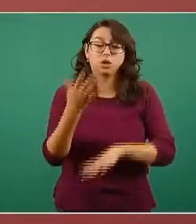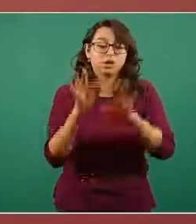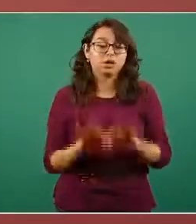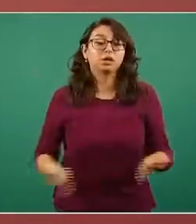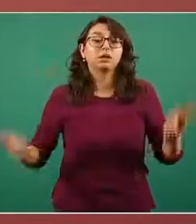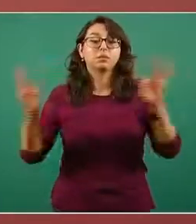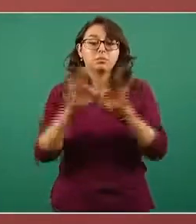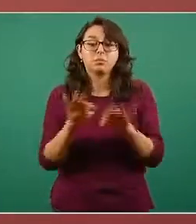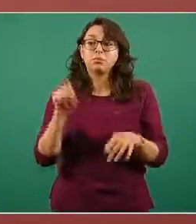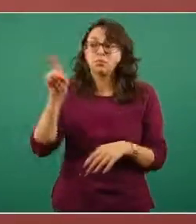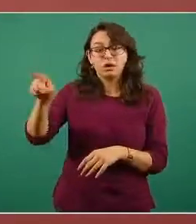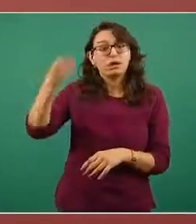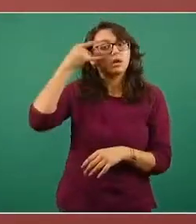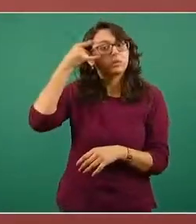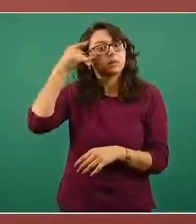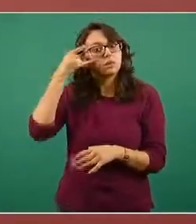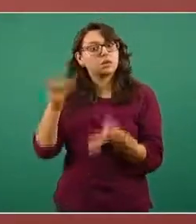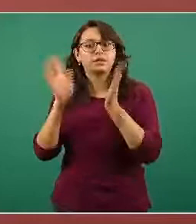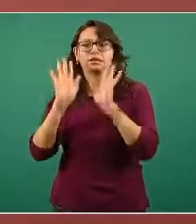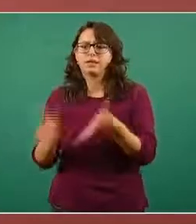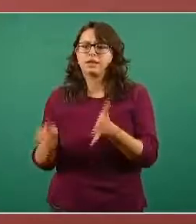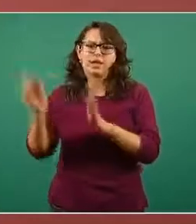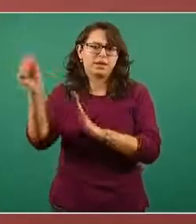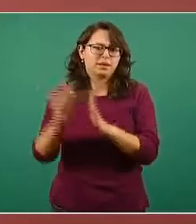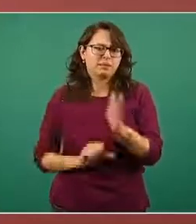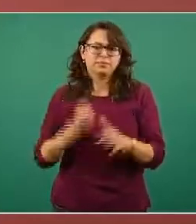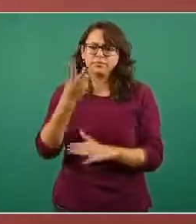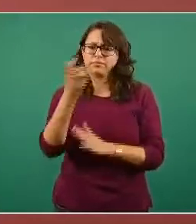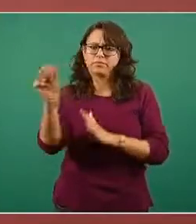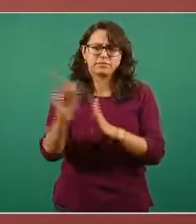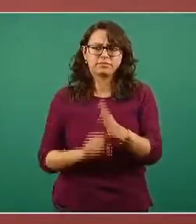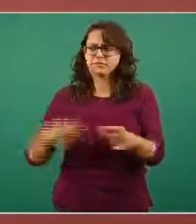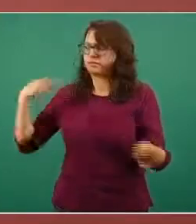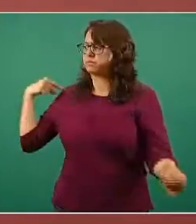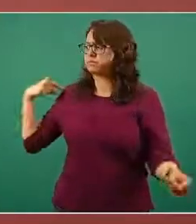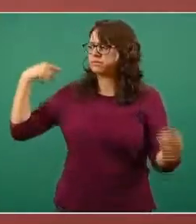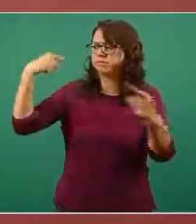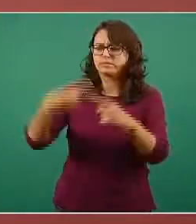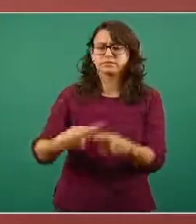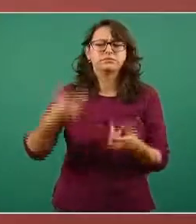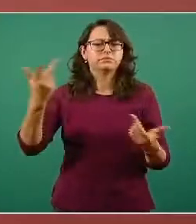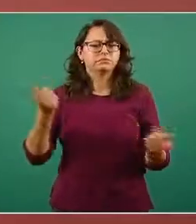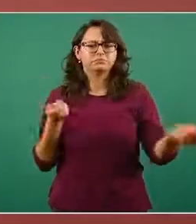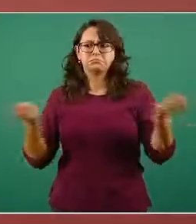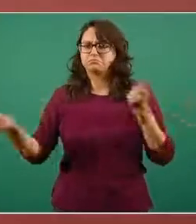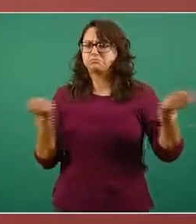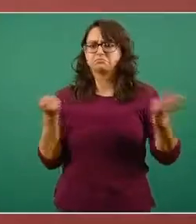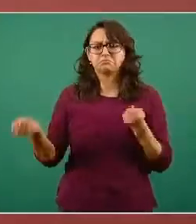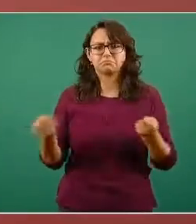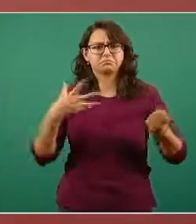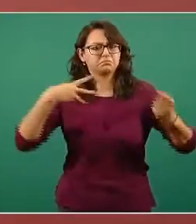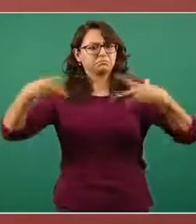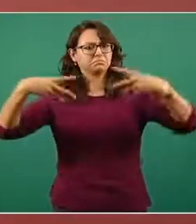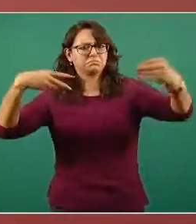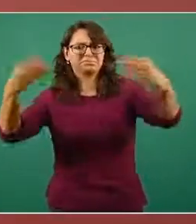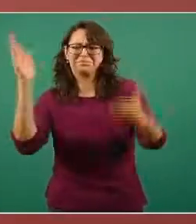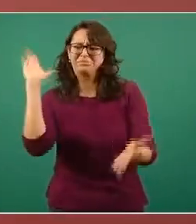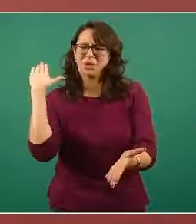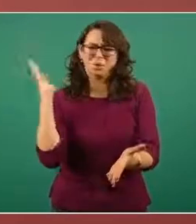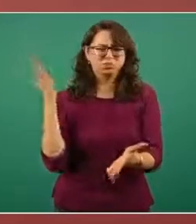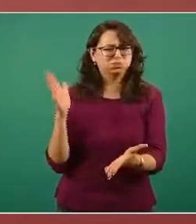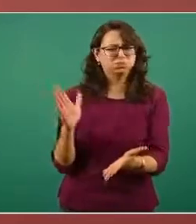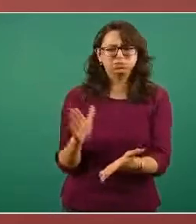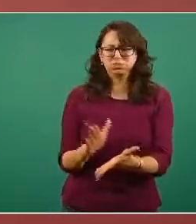un estado como Campeche, que durante varios meses, más de 3 meses, ha permanecido con niveles mínimos de actividad epidémica